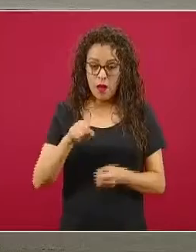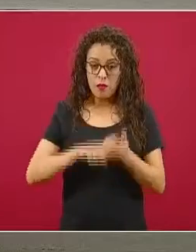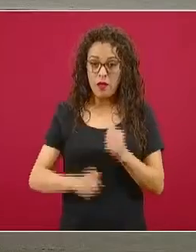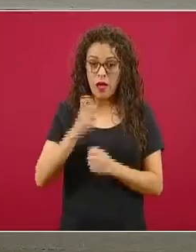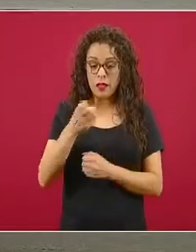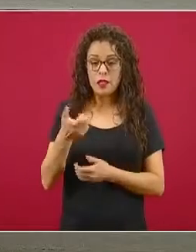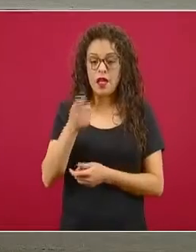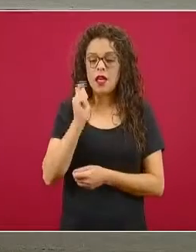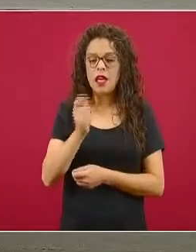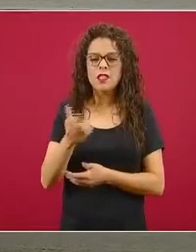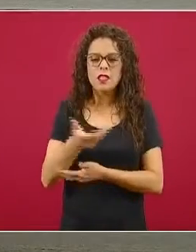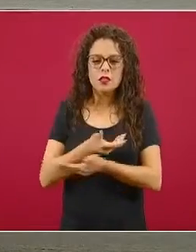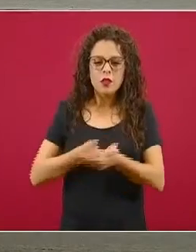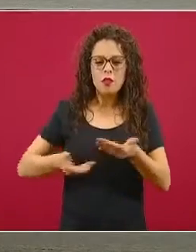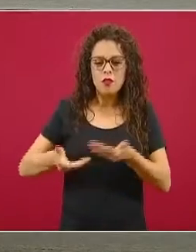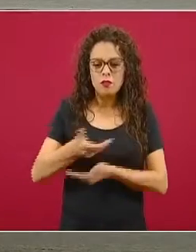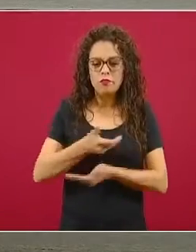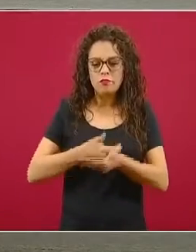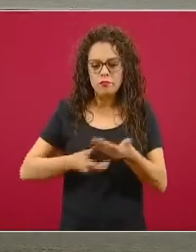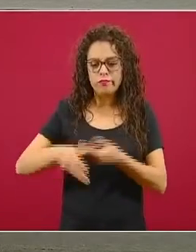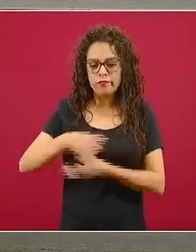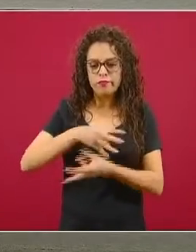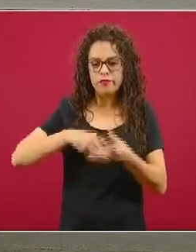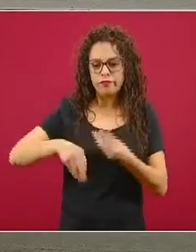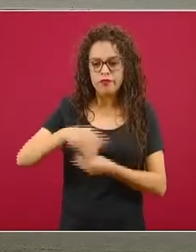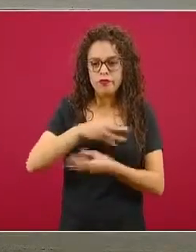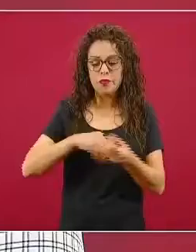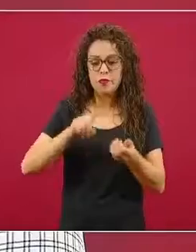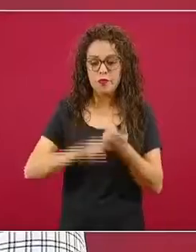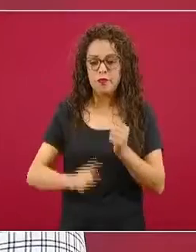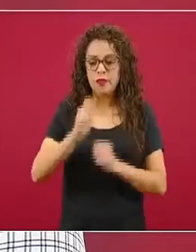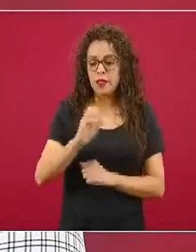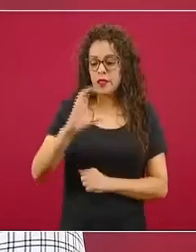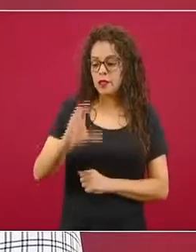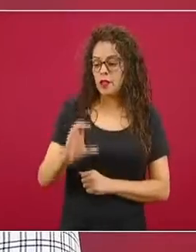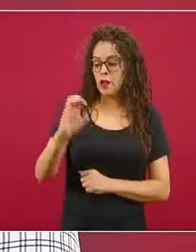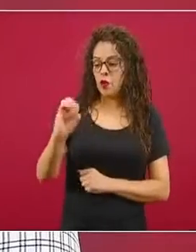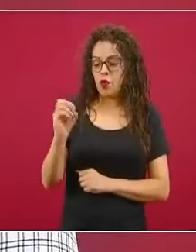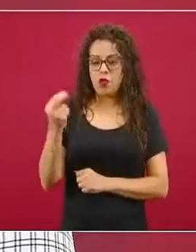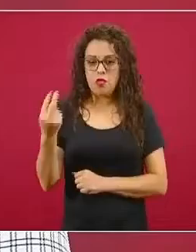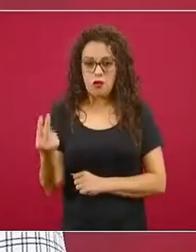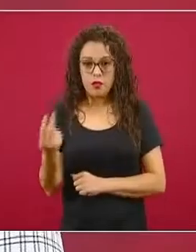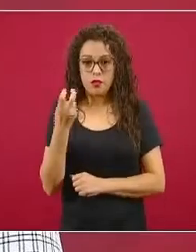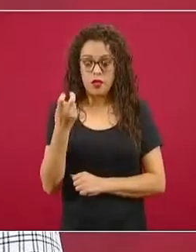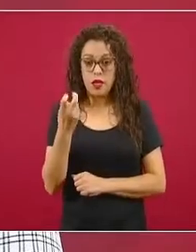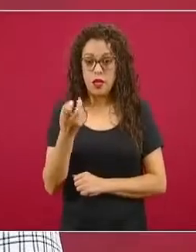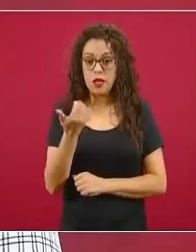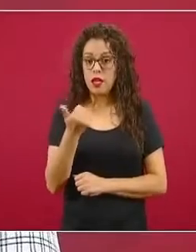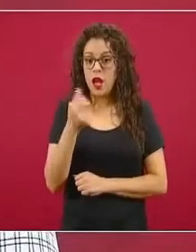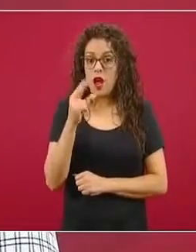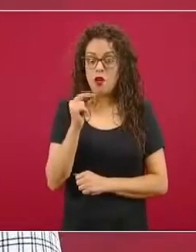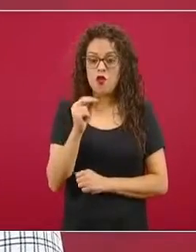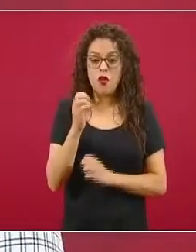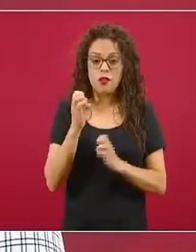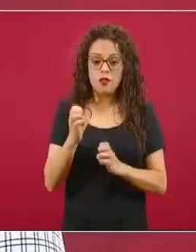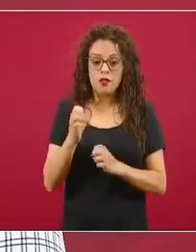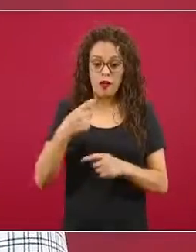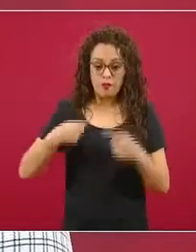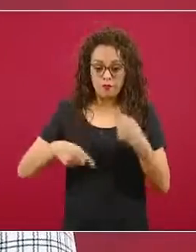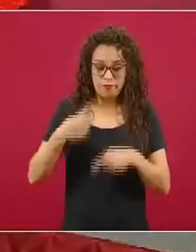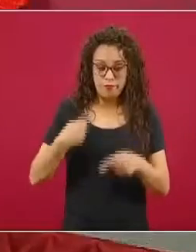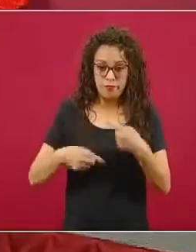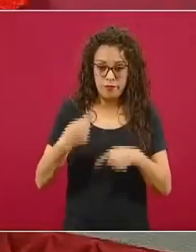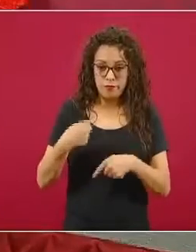que permite que el CO2 también, que es ya esta sustancia que en su momento no debe estar presente en la circulación, pues